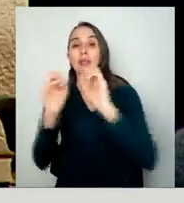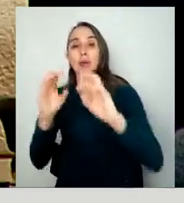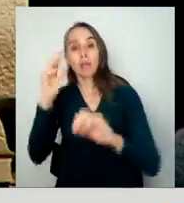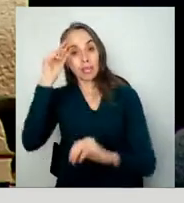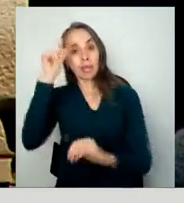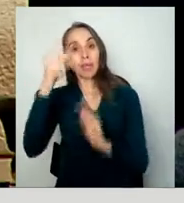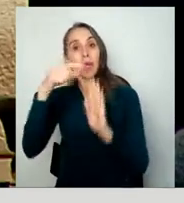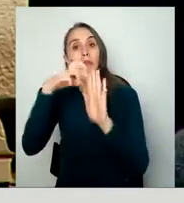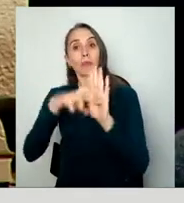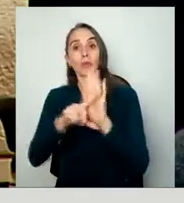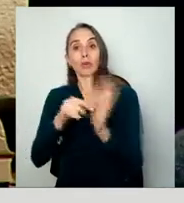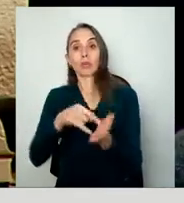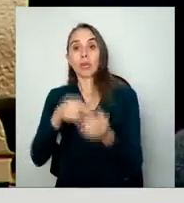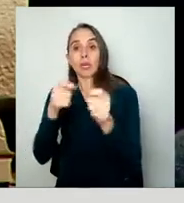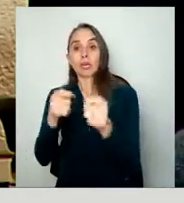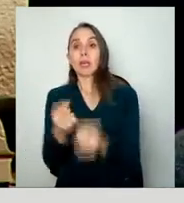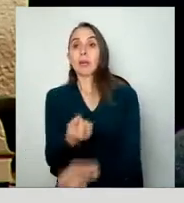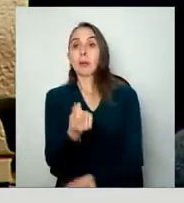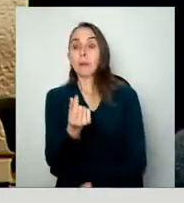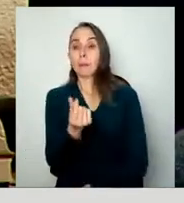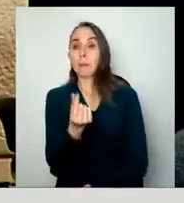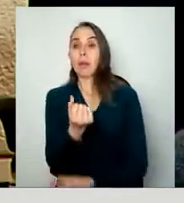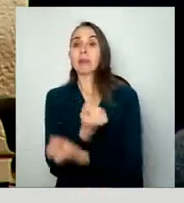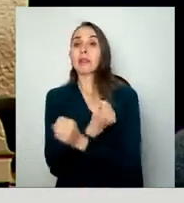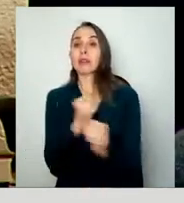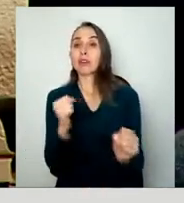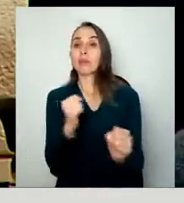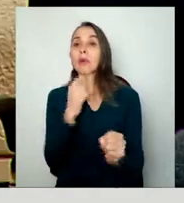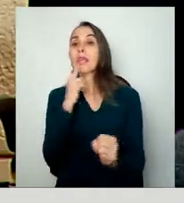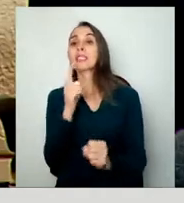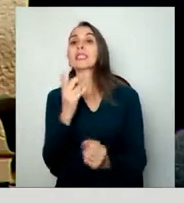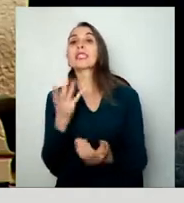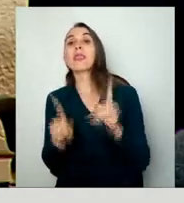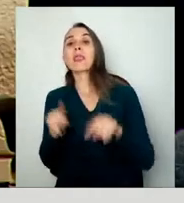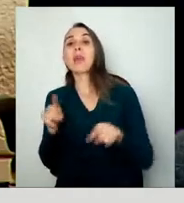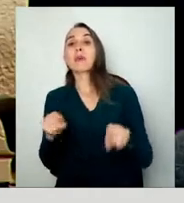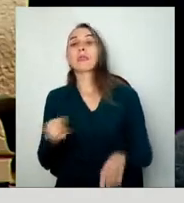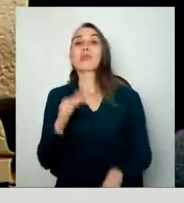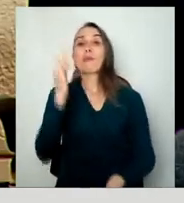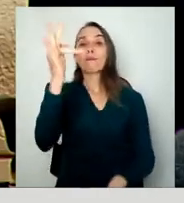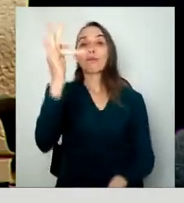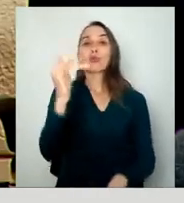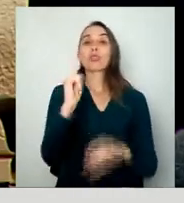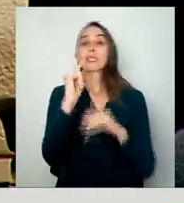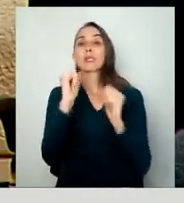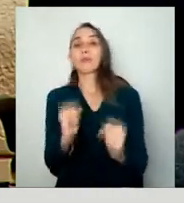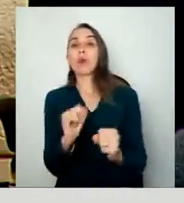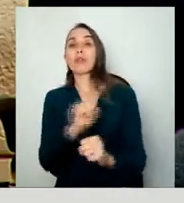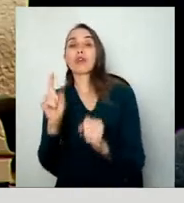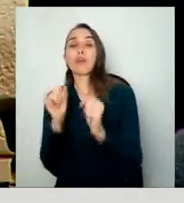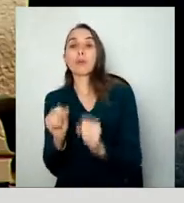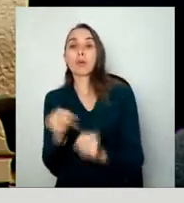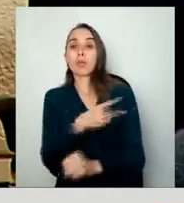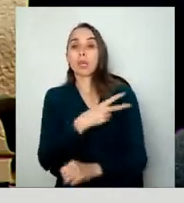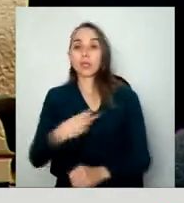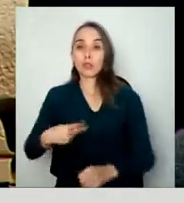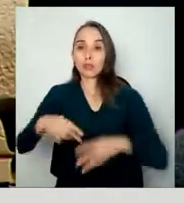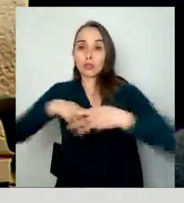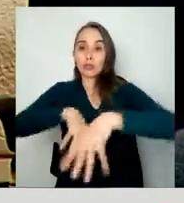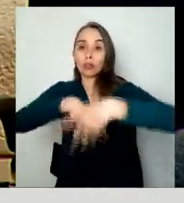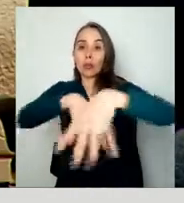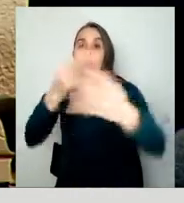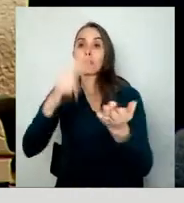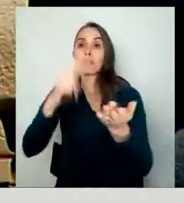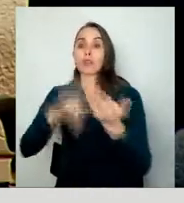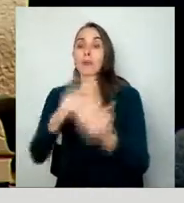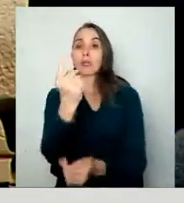porque la plata no puede seguir definiendo tu futuro ni tus posibilidades por los que salimos a la calle el 2011 la